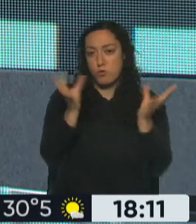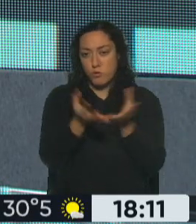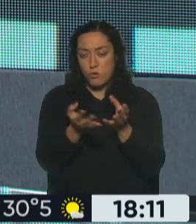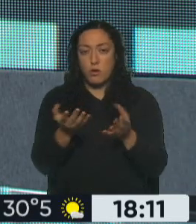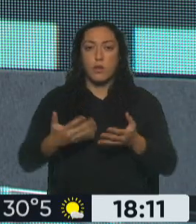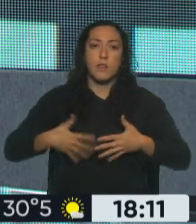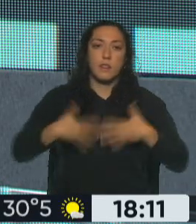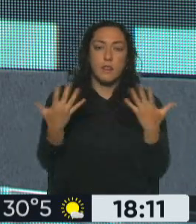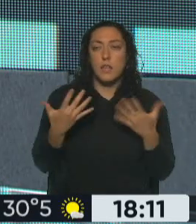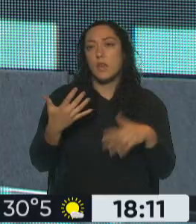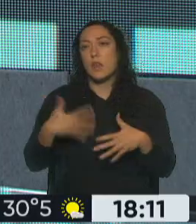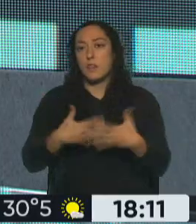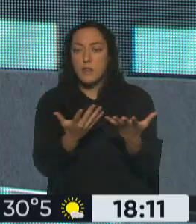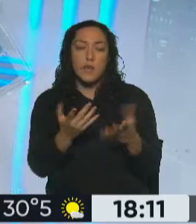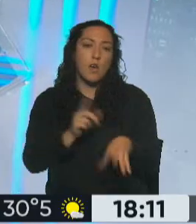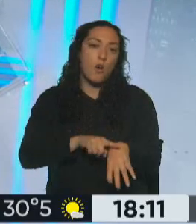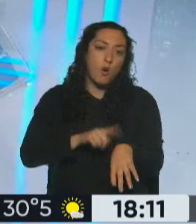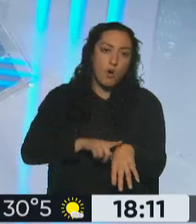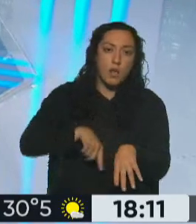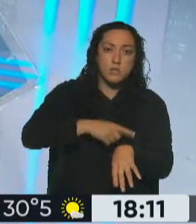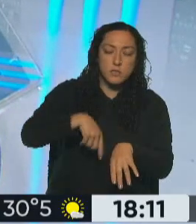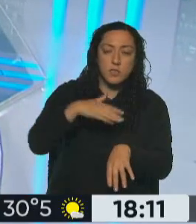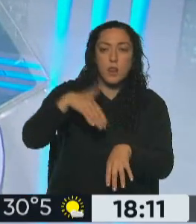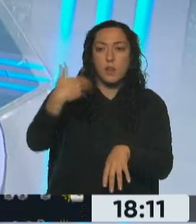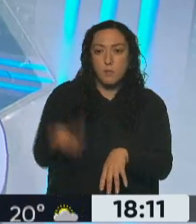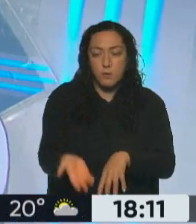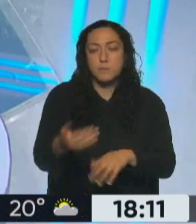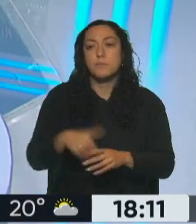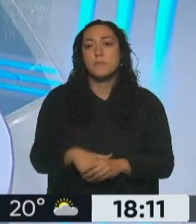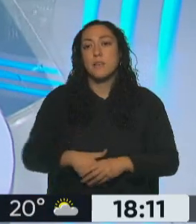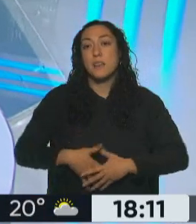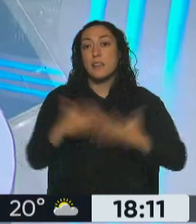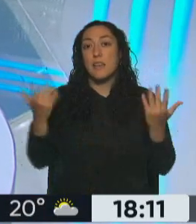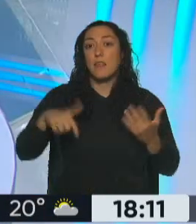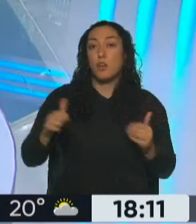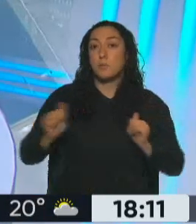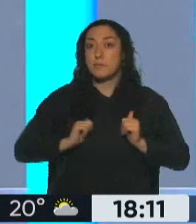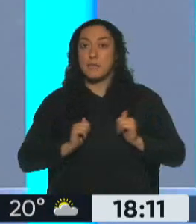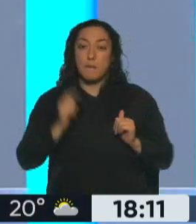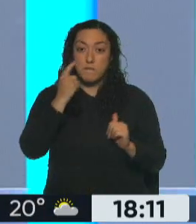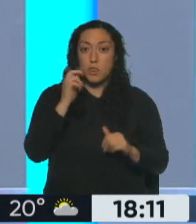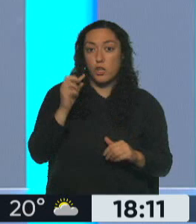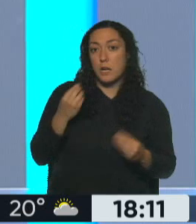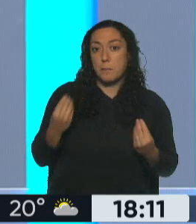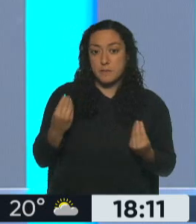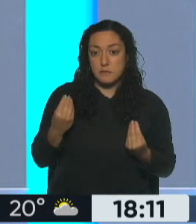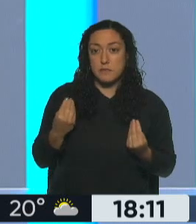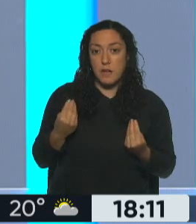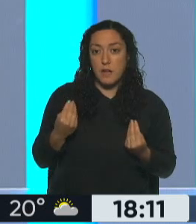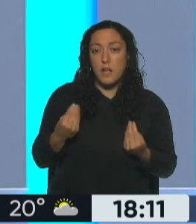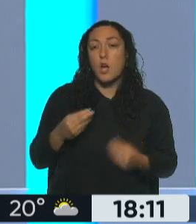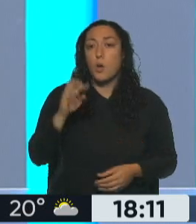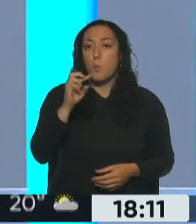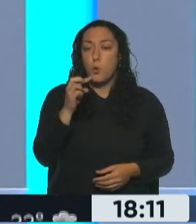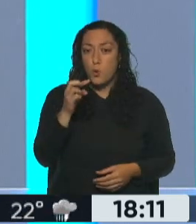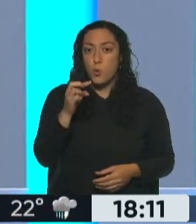horas después. A ver, Rulo. A ver, arrancamos un día que había muchísima expectativa qué iba a pasar con el dólar. ¿Qué pasó con el dólar? El blue saltó